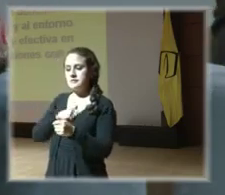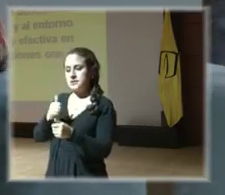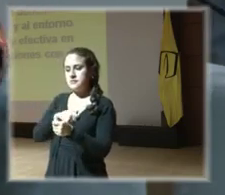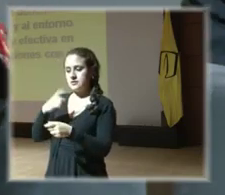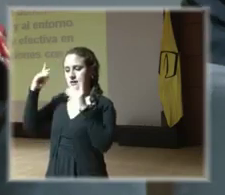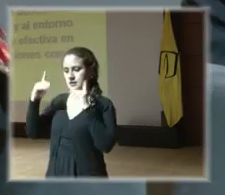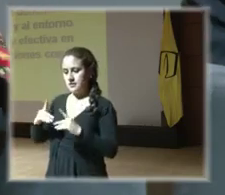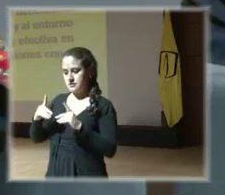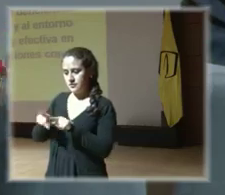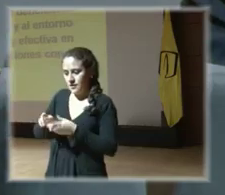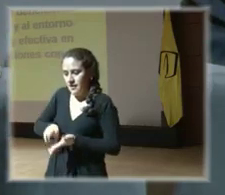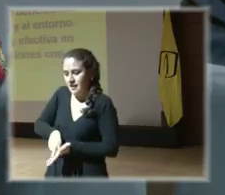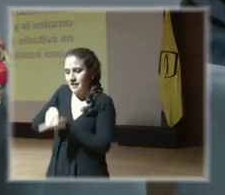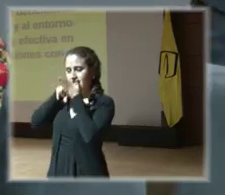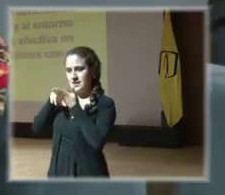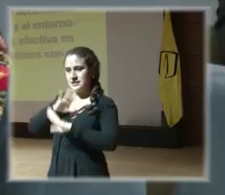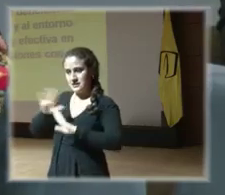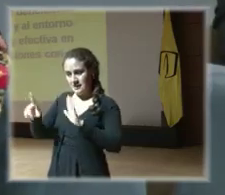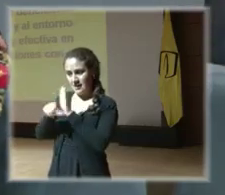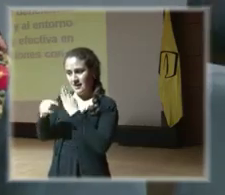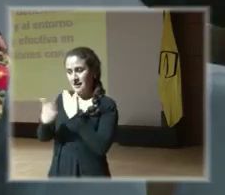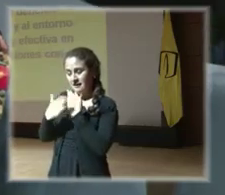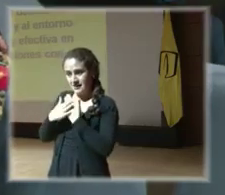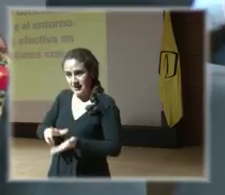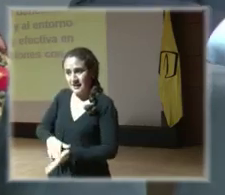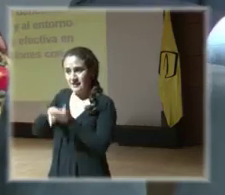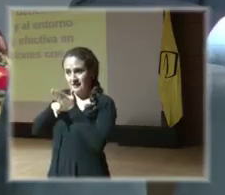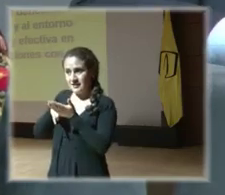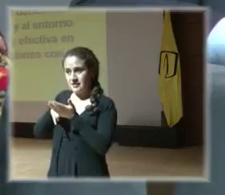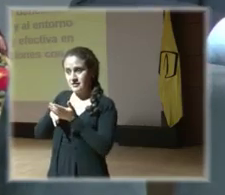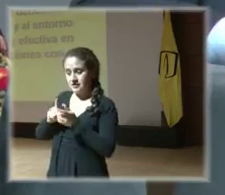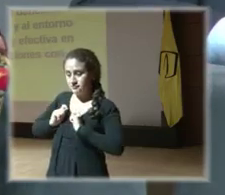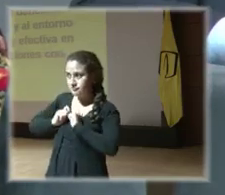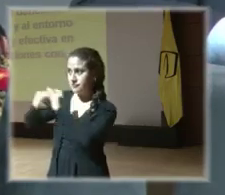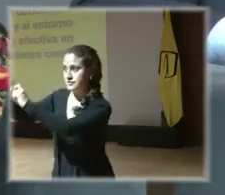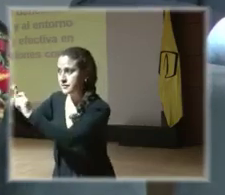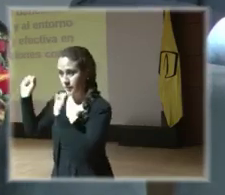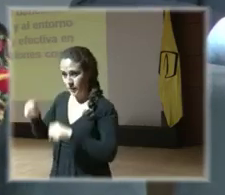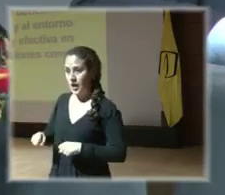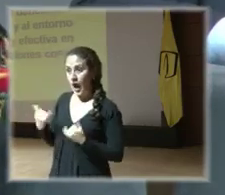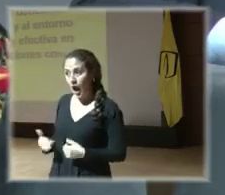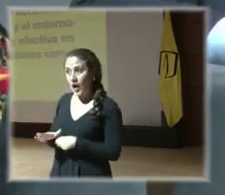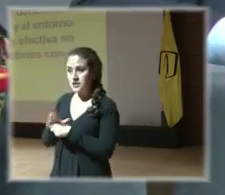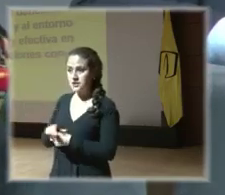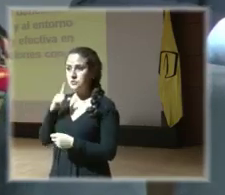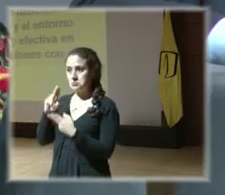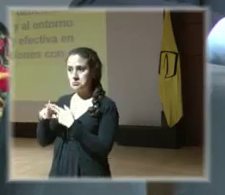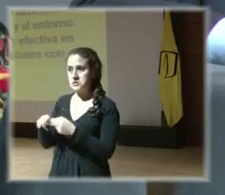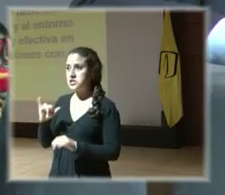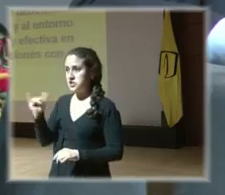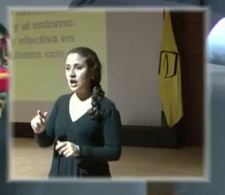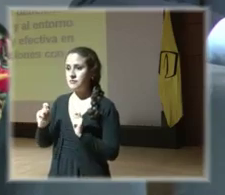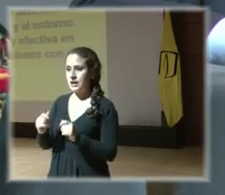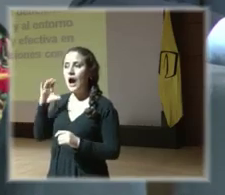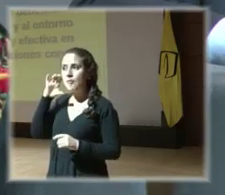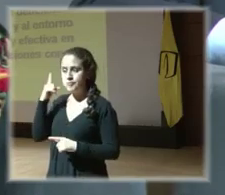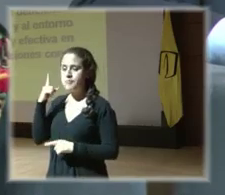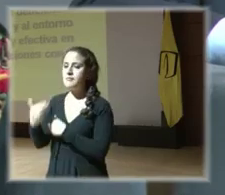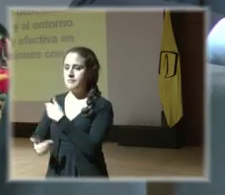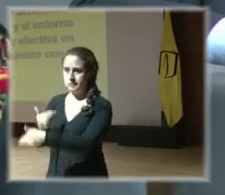es rehabilitada en los términos de la ley, sí se puede levantar. No conocemos ningún caso, estamos llevando uno en este